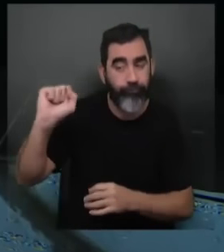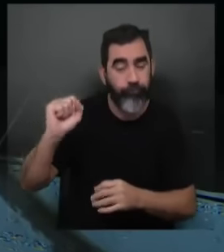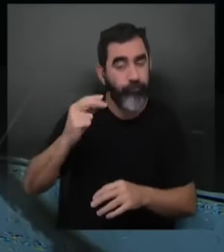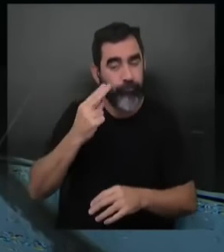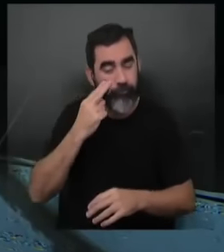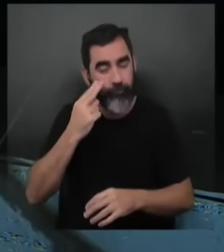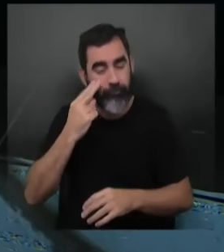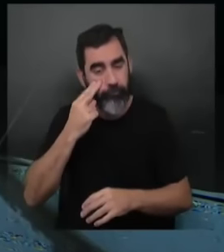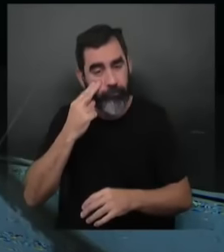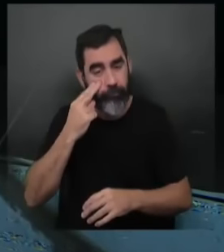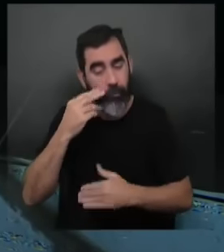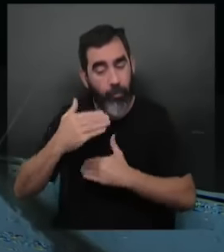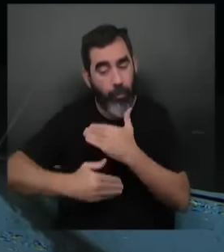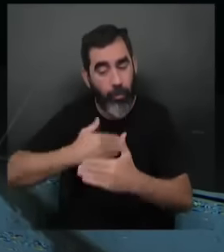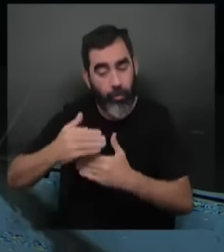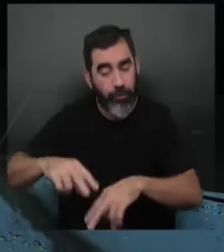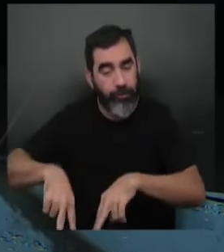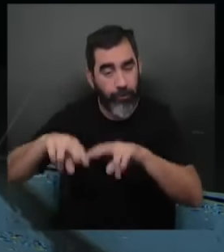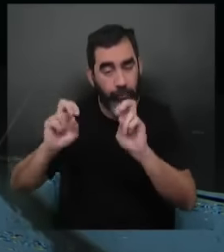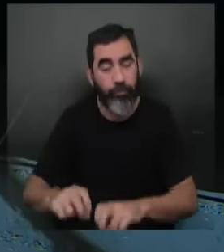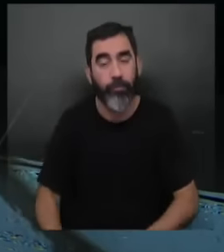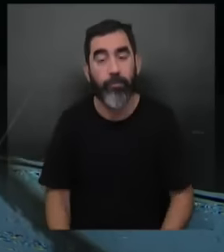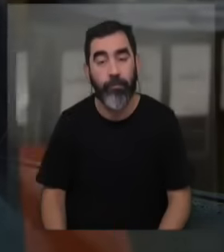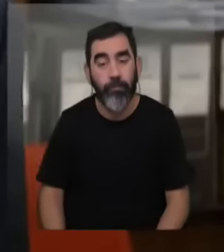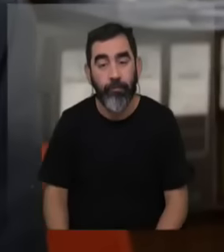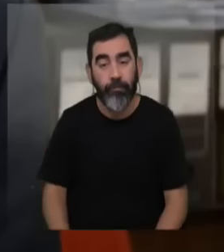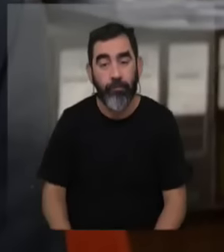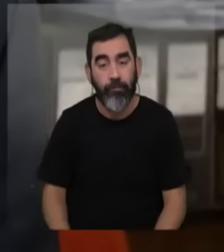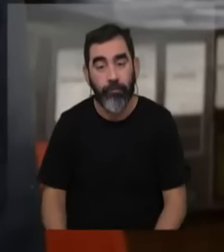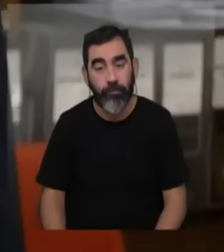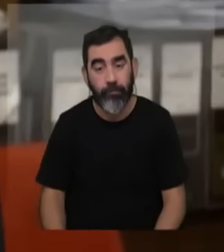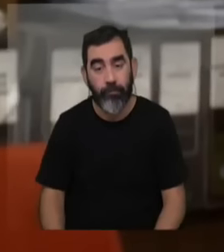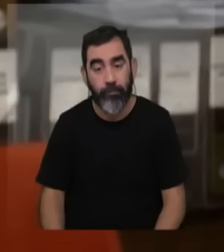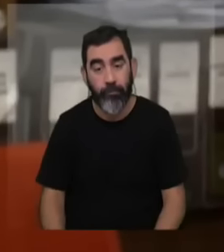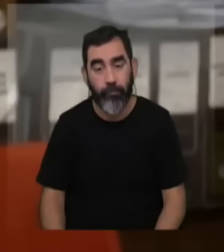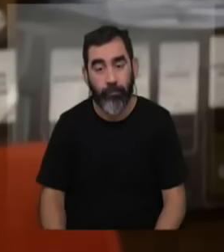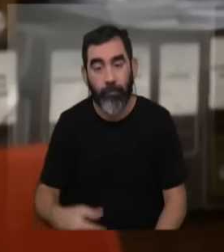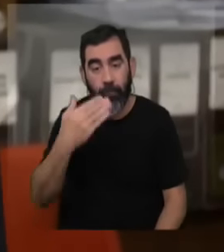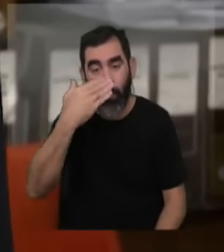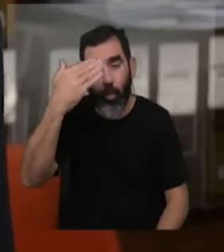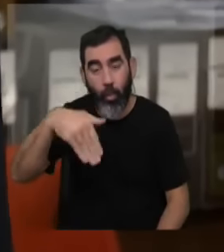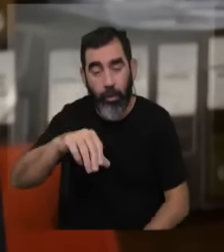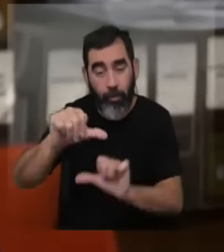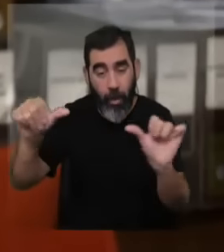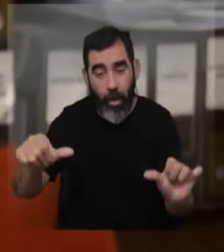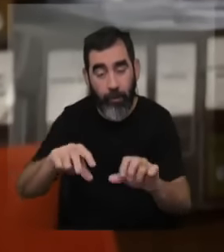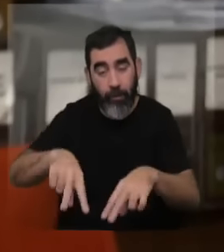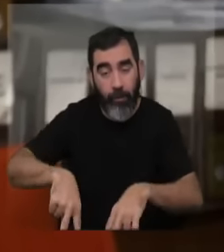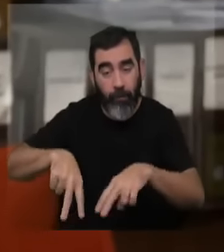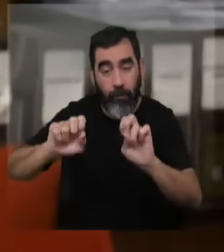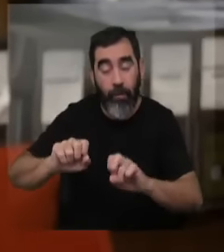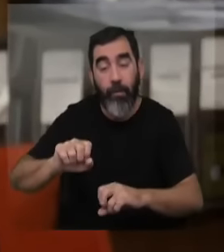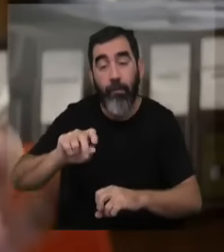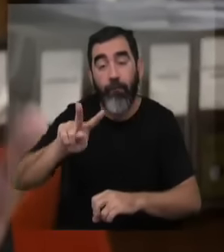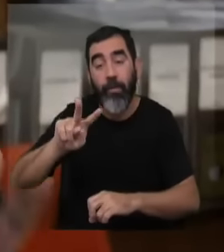irregularidades en el proceso de investigación la última actividad investigativa de la que teníamos registro era del